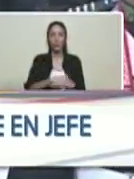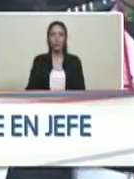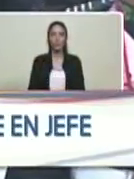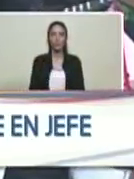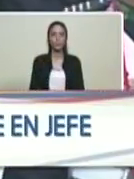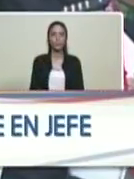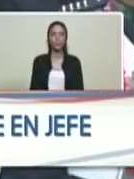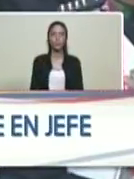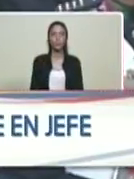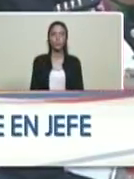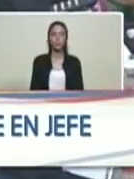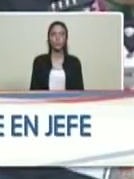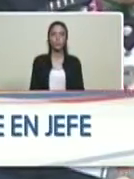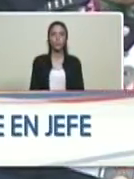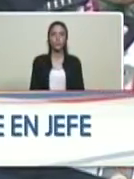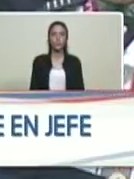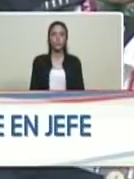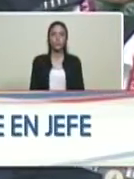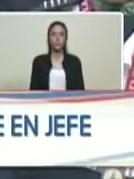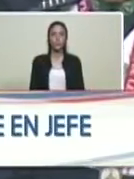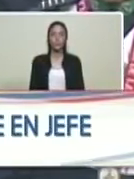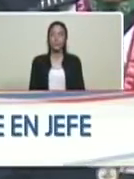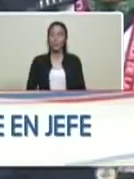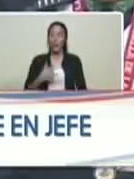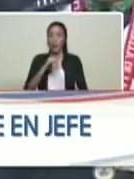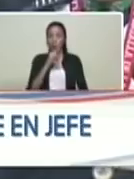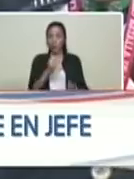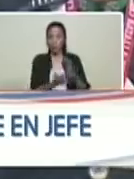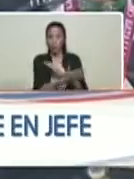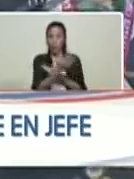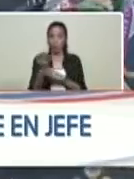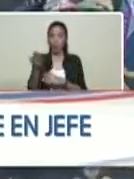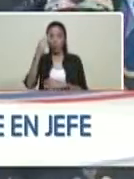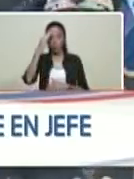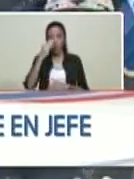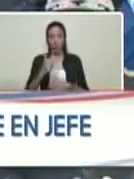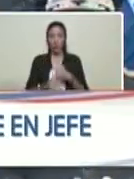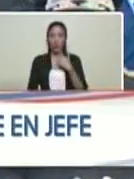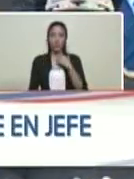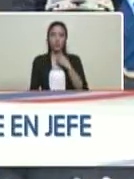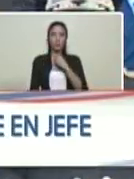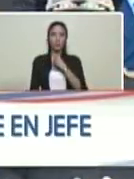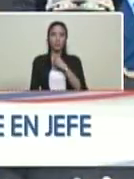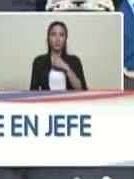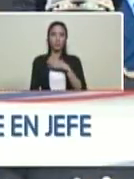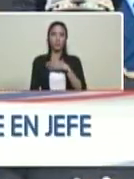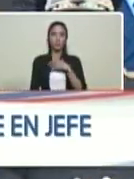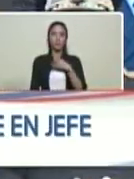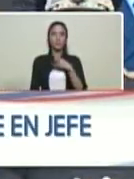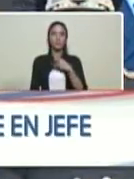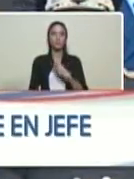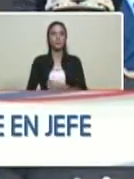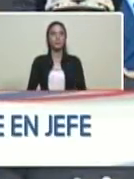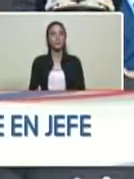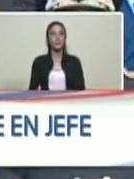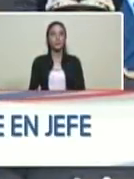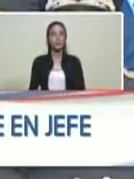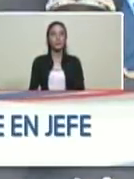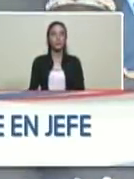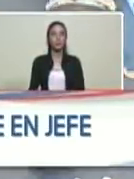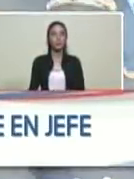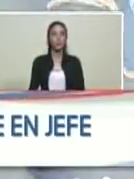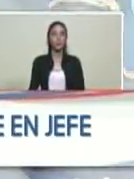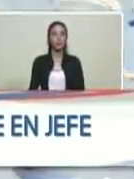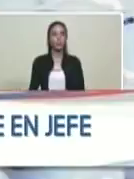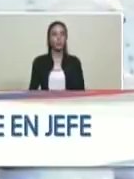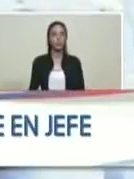por eso puedo decirles hermanos militares con absoluto conocimiento de causa